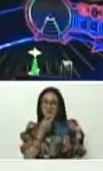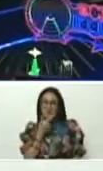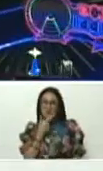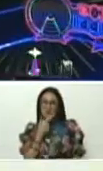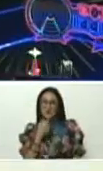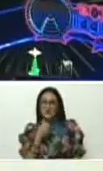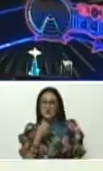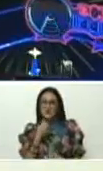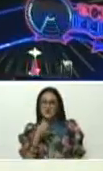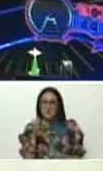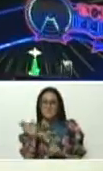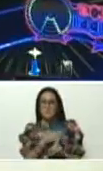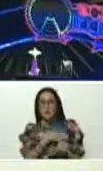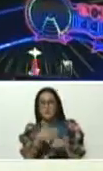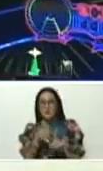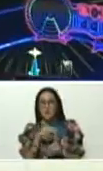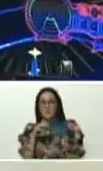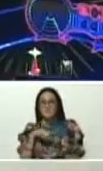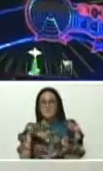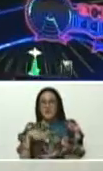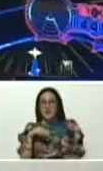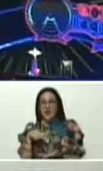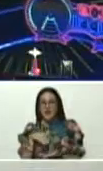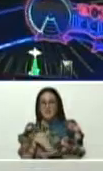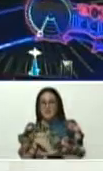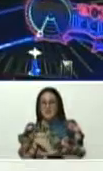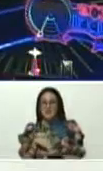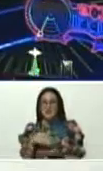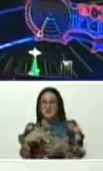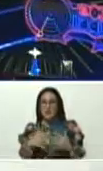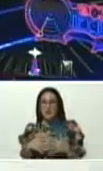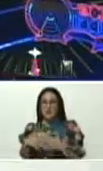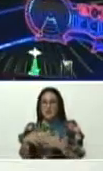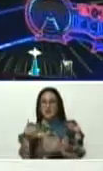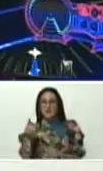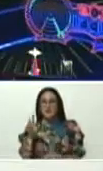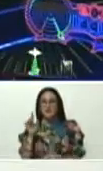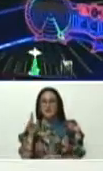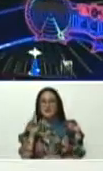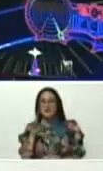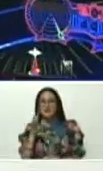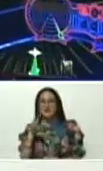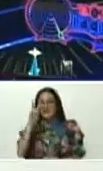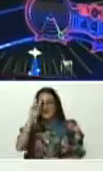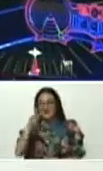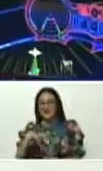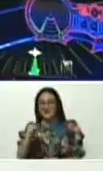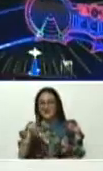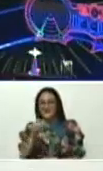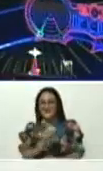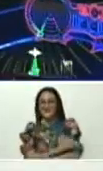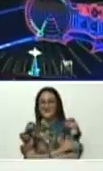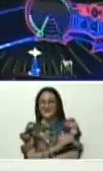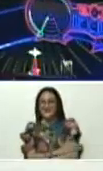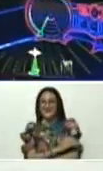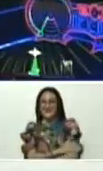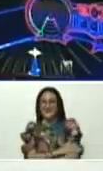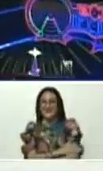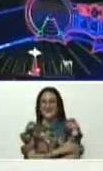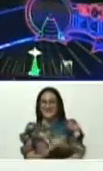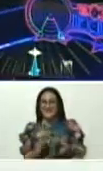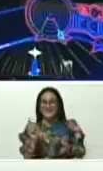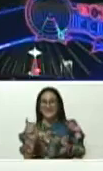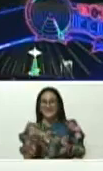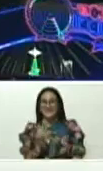le daba cuatro patadas a Miami. Y salieron los imbéciles de la oposición extremista, el Guanipa,